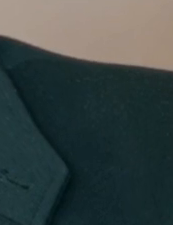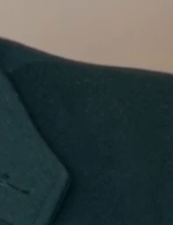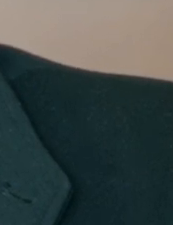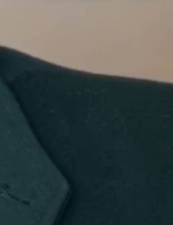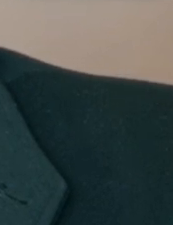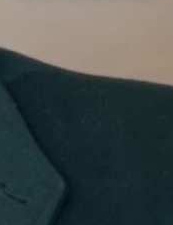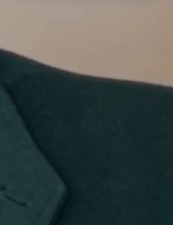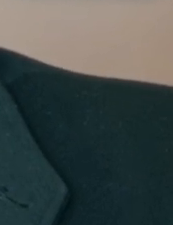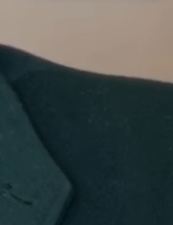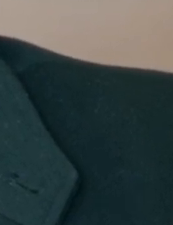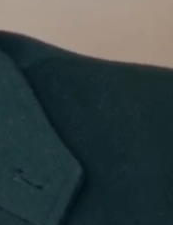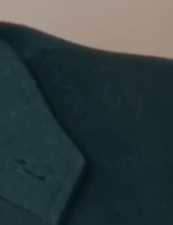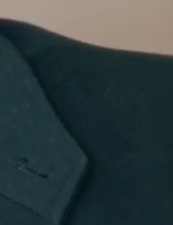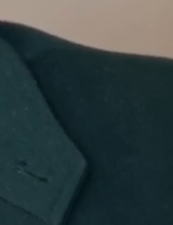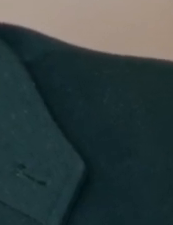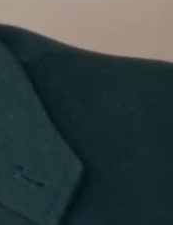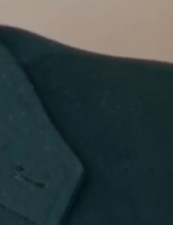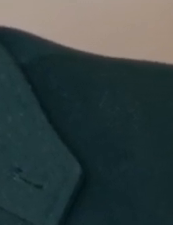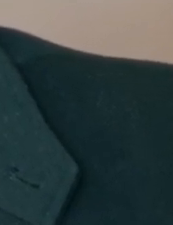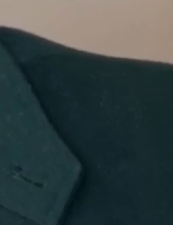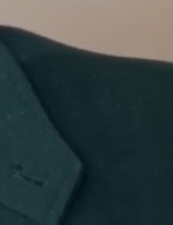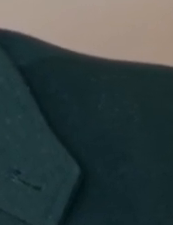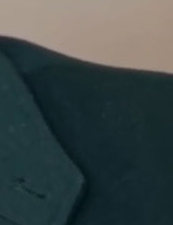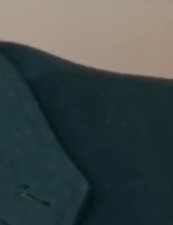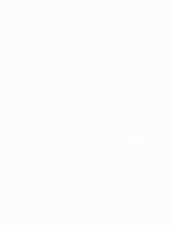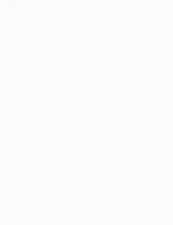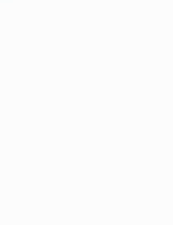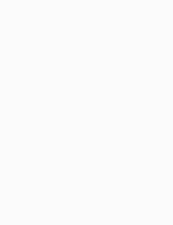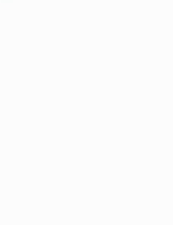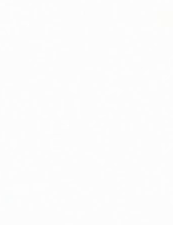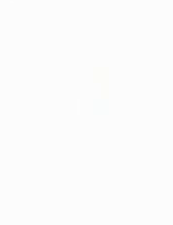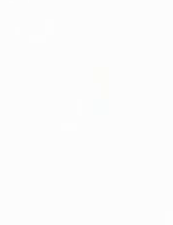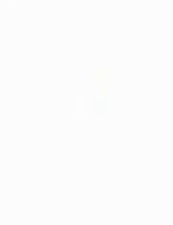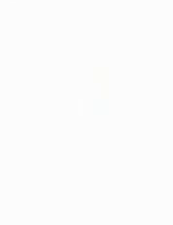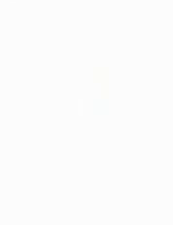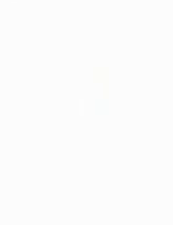la ciudadanía con detalle qué es lo que se hace y cómo se hace.